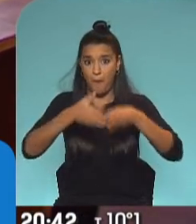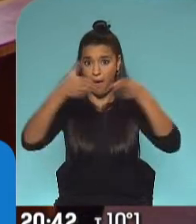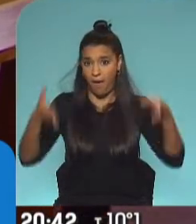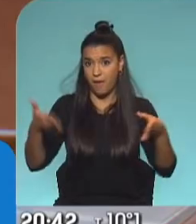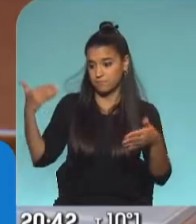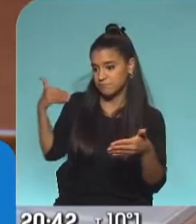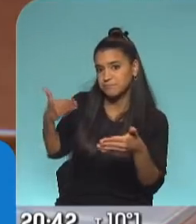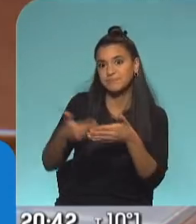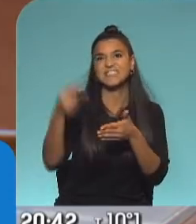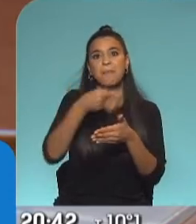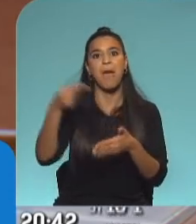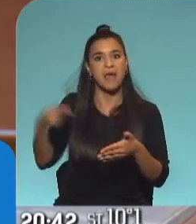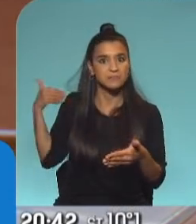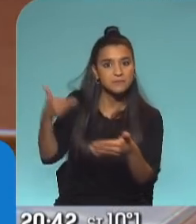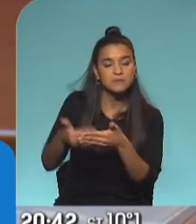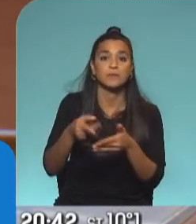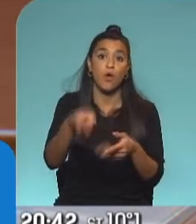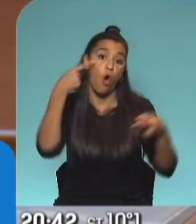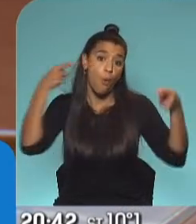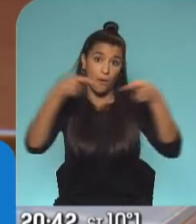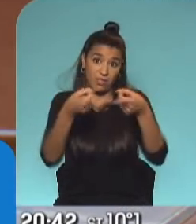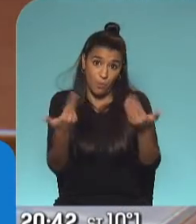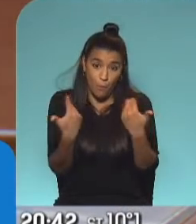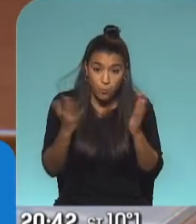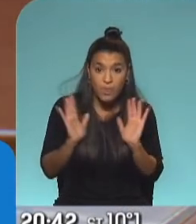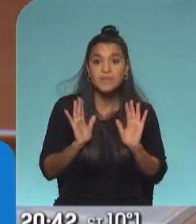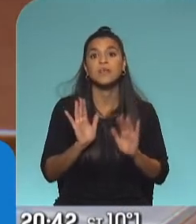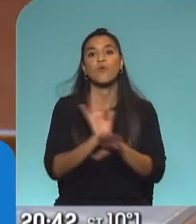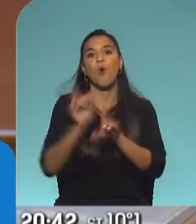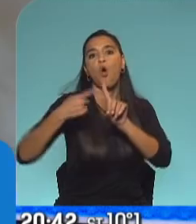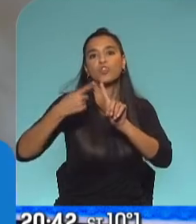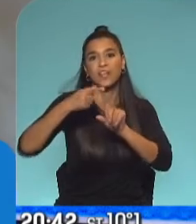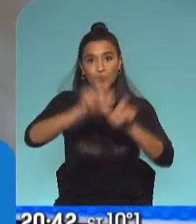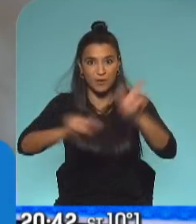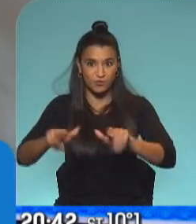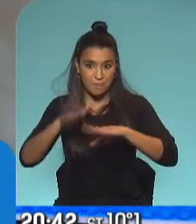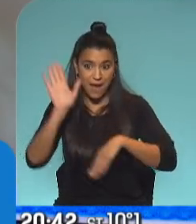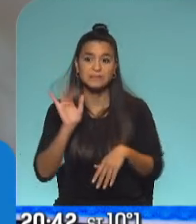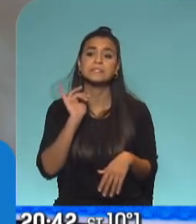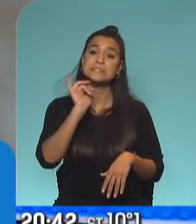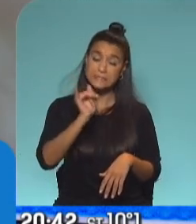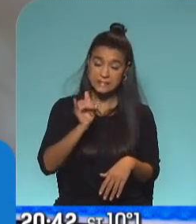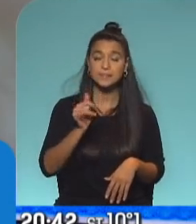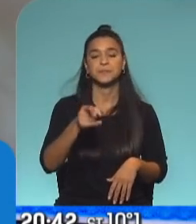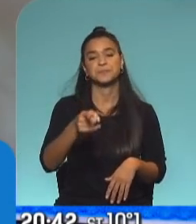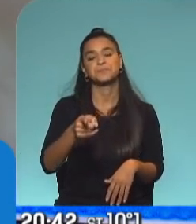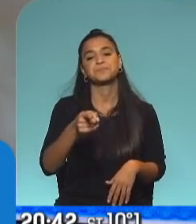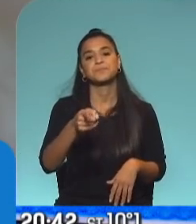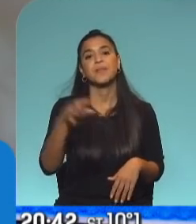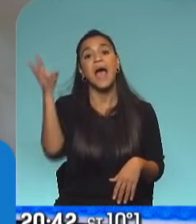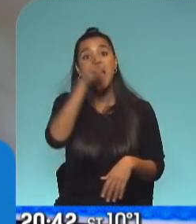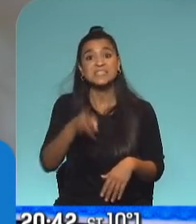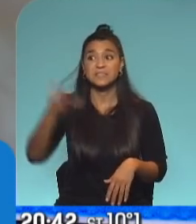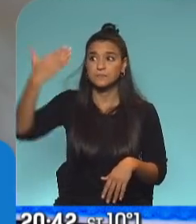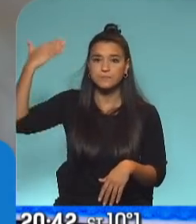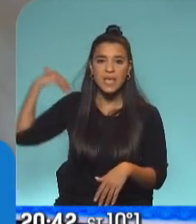las últimas semanas, y ese quizás sea un objetivo, ¿no? ¿Estar más cerca? Sí, ANSES tiene una historia